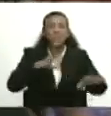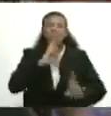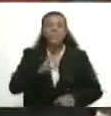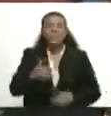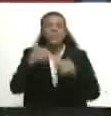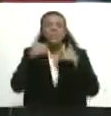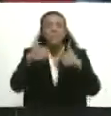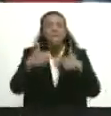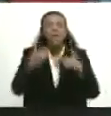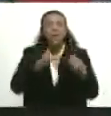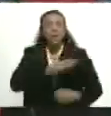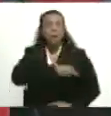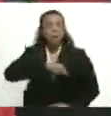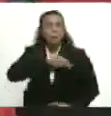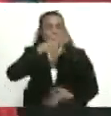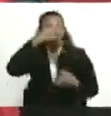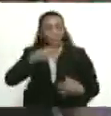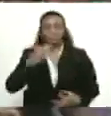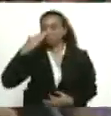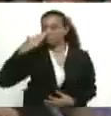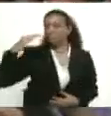está la moral por aquí?